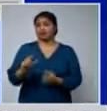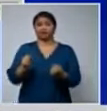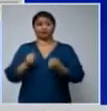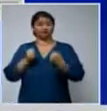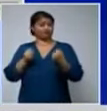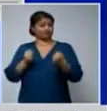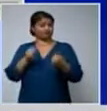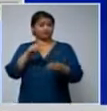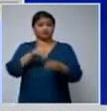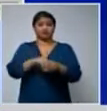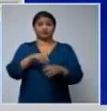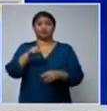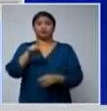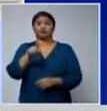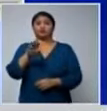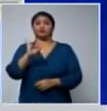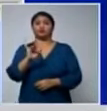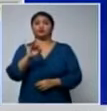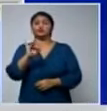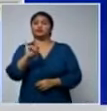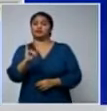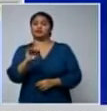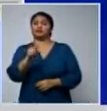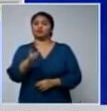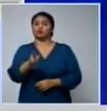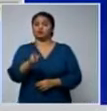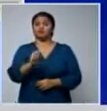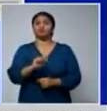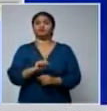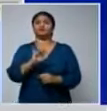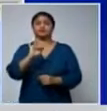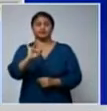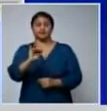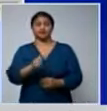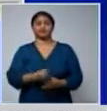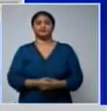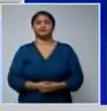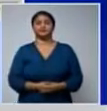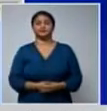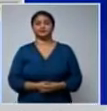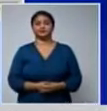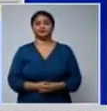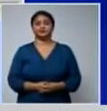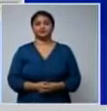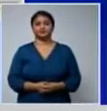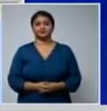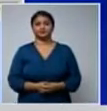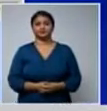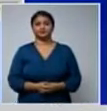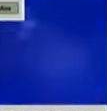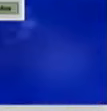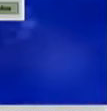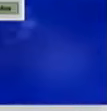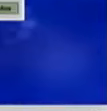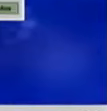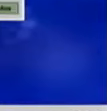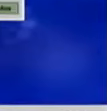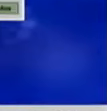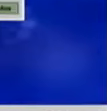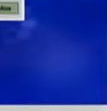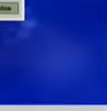186,5. Pinar con 175. El municipio de la